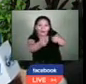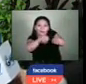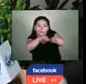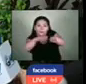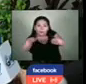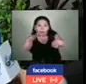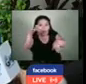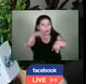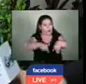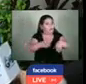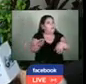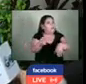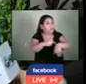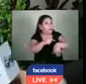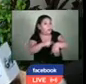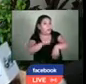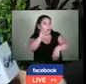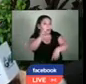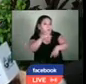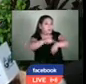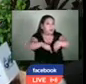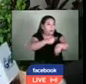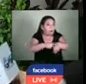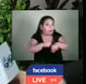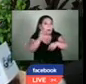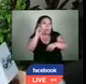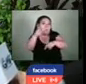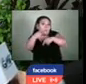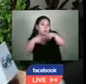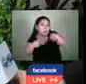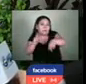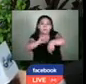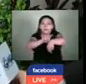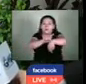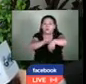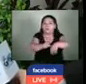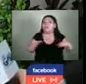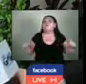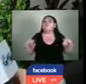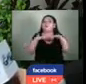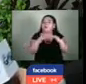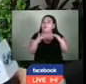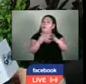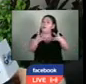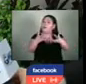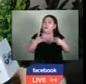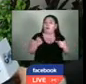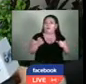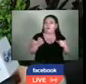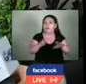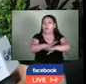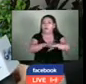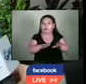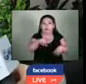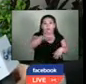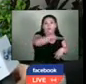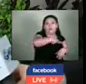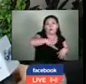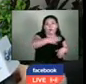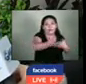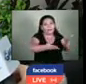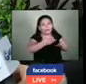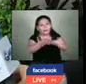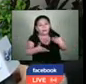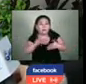redondeado como en este momento tenemos hora fracción. A la vez también se elimina cualquier tipo de disposición en el cual los centros comerciales